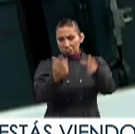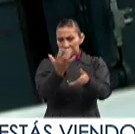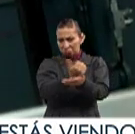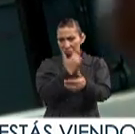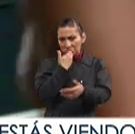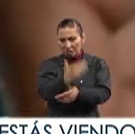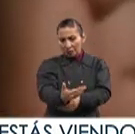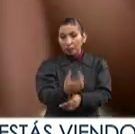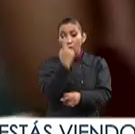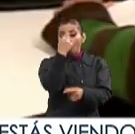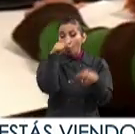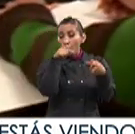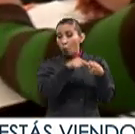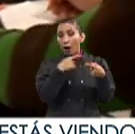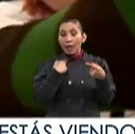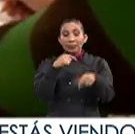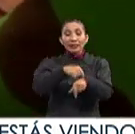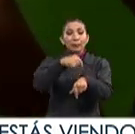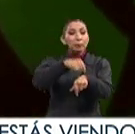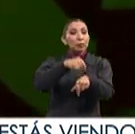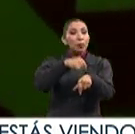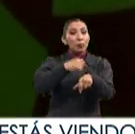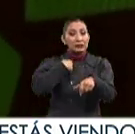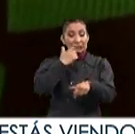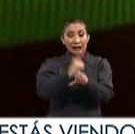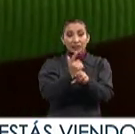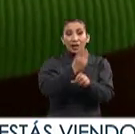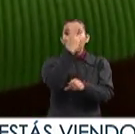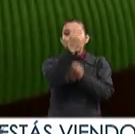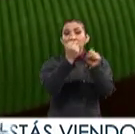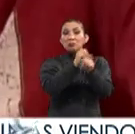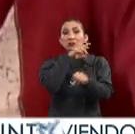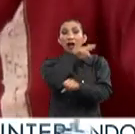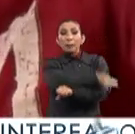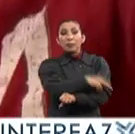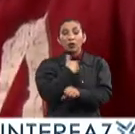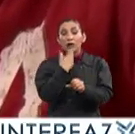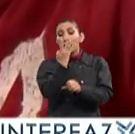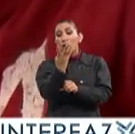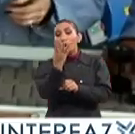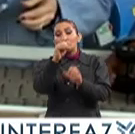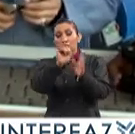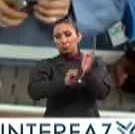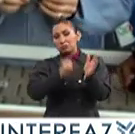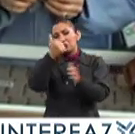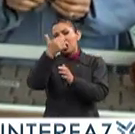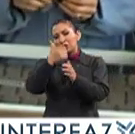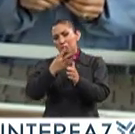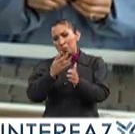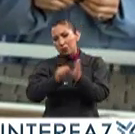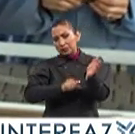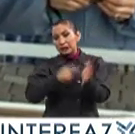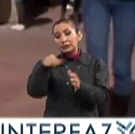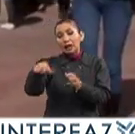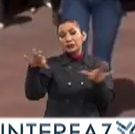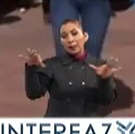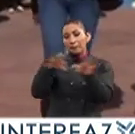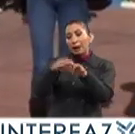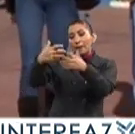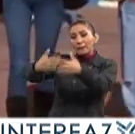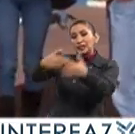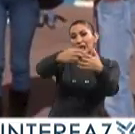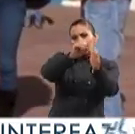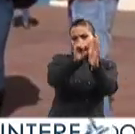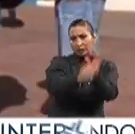beneficios. Uno de ellos es el tiempo, pues las carreras son de 3 años y se cursan en cuatrimestres. Están vinculados con las empresas